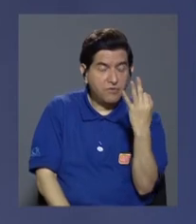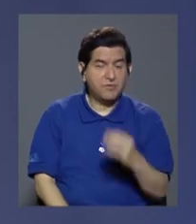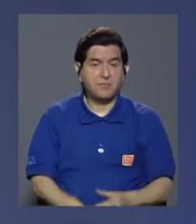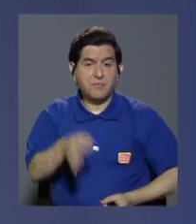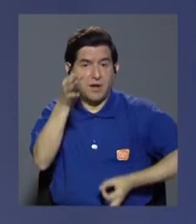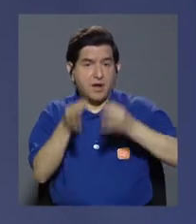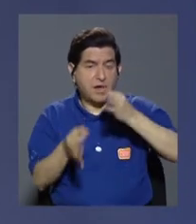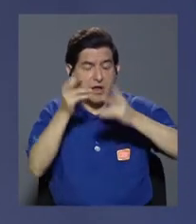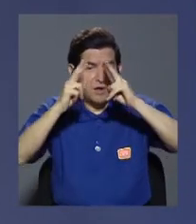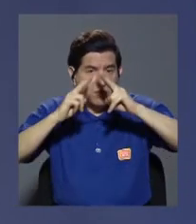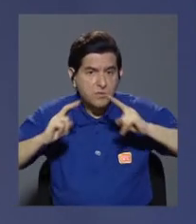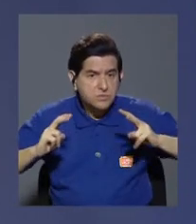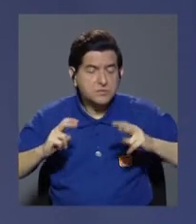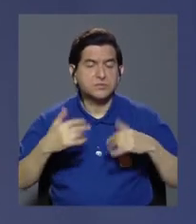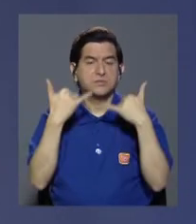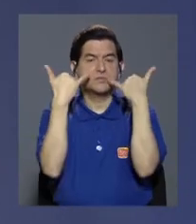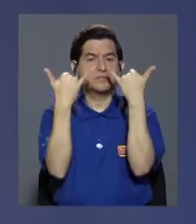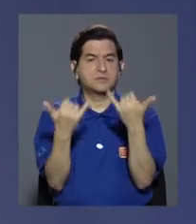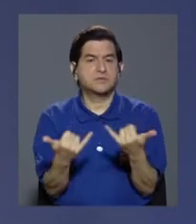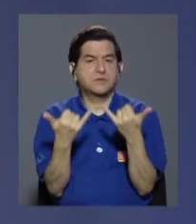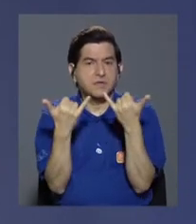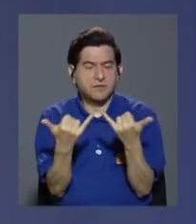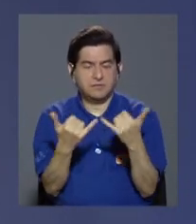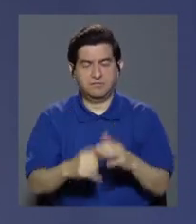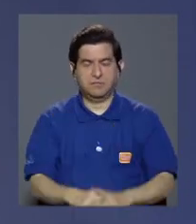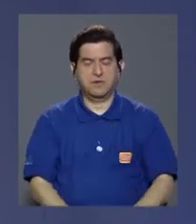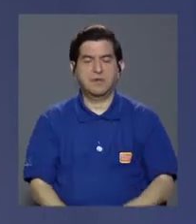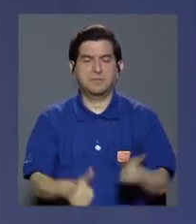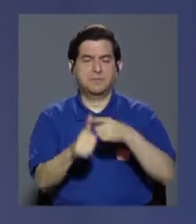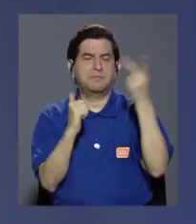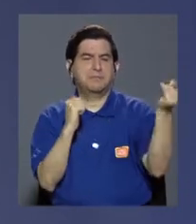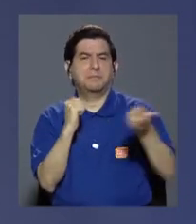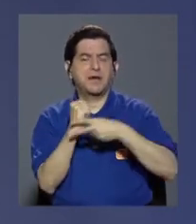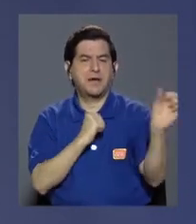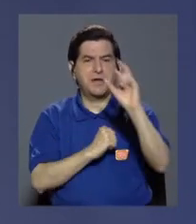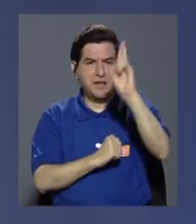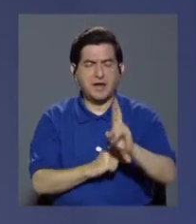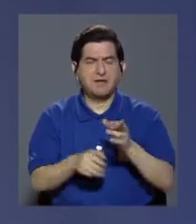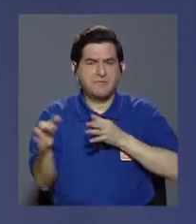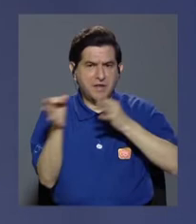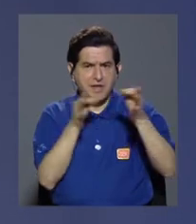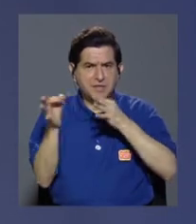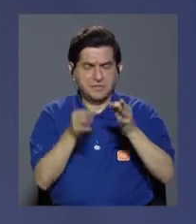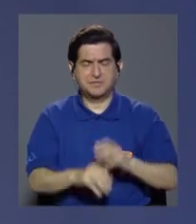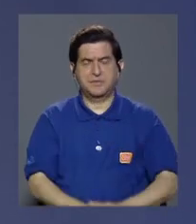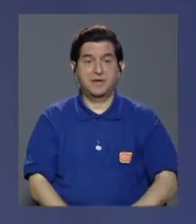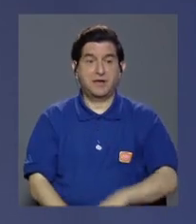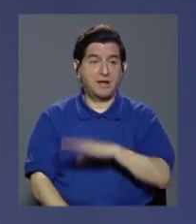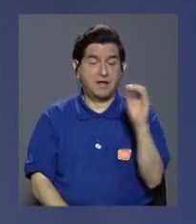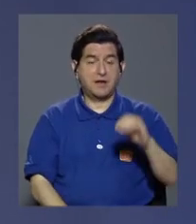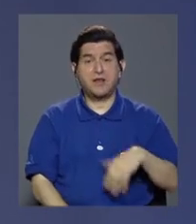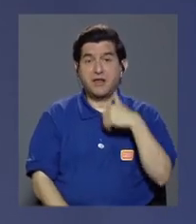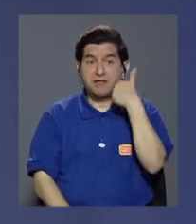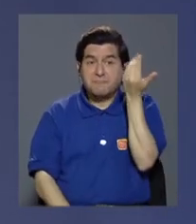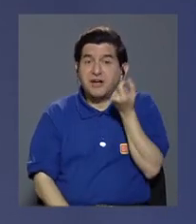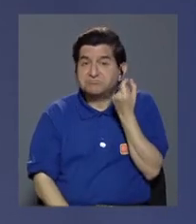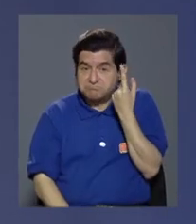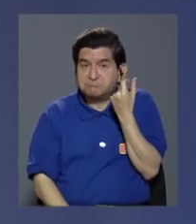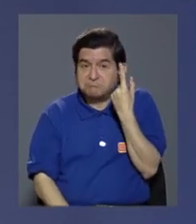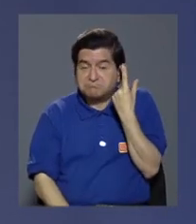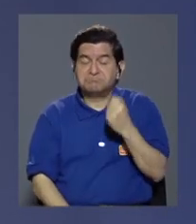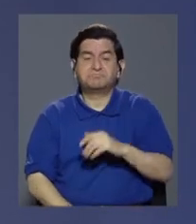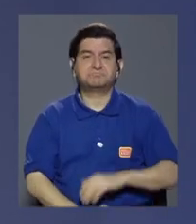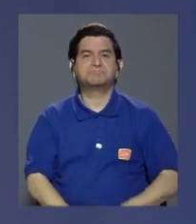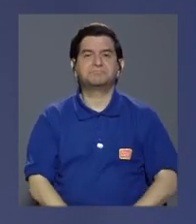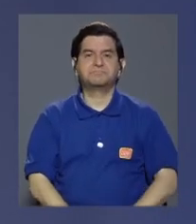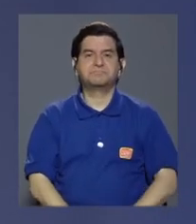la justicia y que creo que en este caso es la primera vez que en costa rica alguien lo explica de esa manera y tan fácil de entender